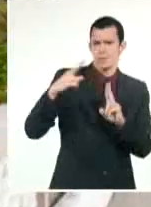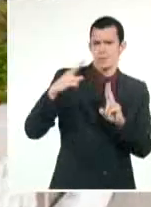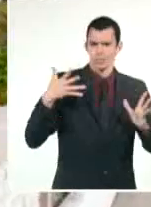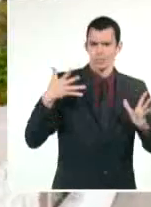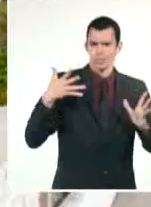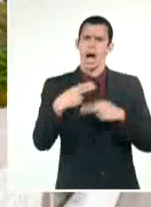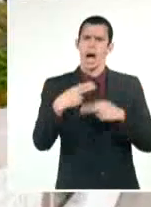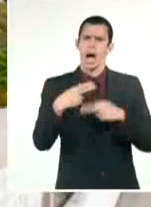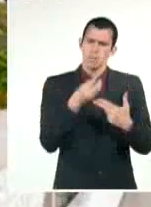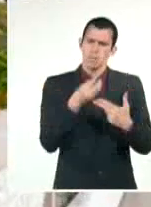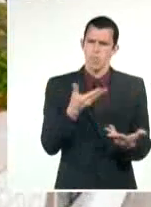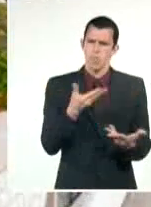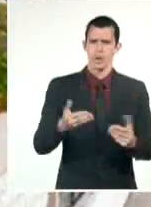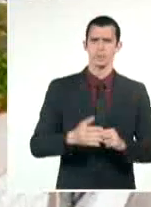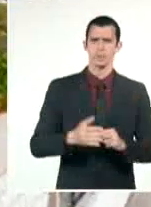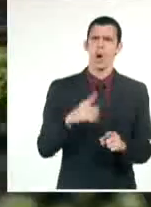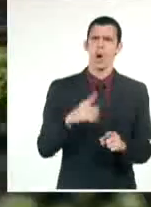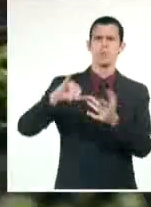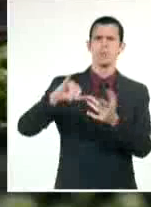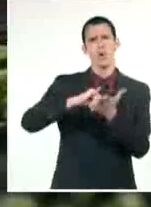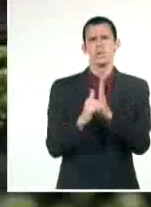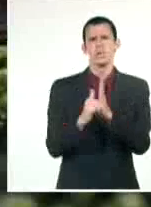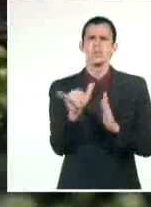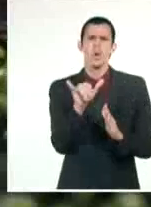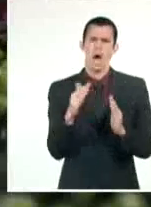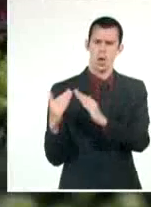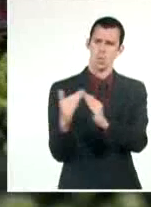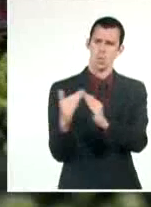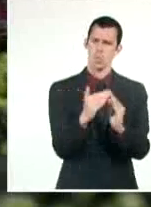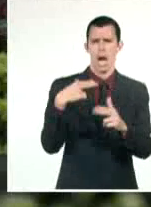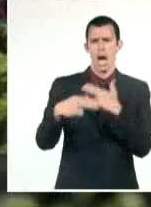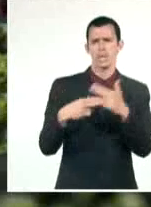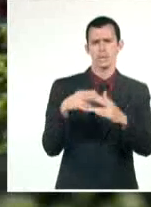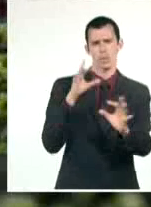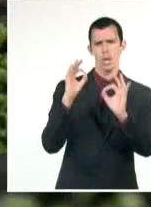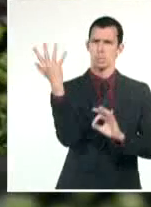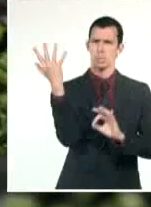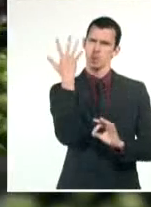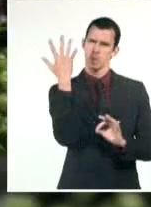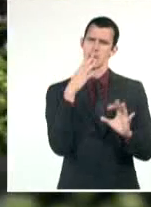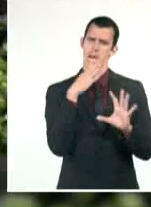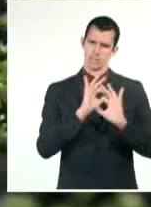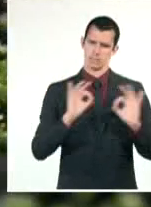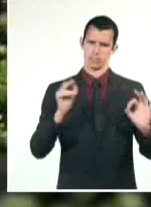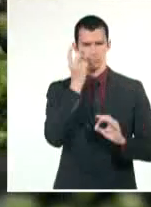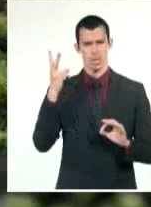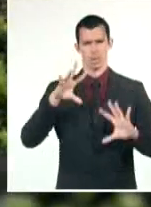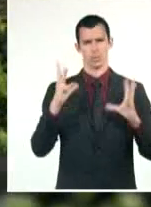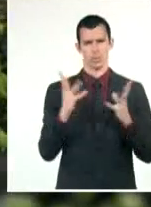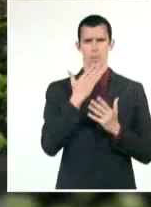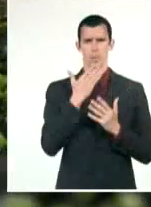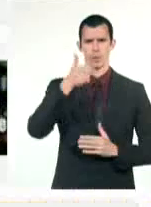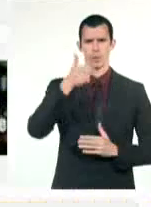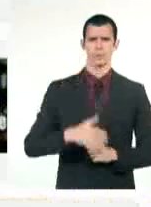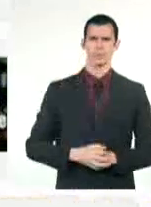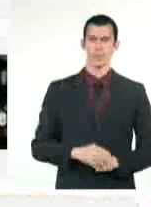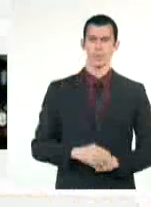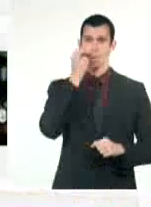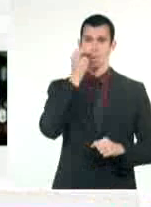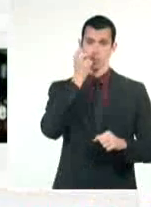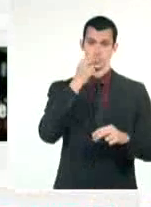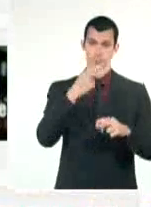proyectos comunitarios asociados a la promoción del cuidado del medio ambiente y la calidad de vida. Vladimir Naranjo